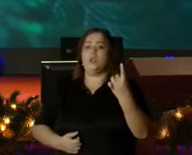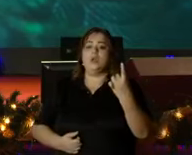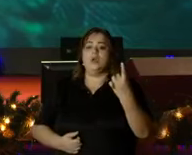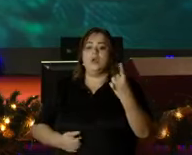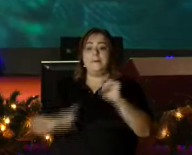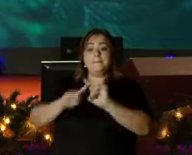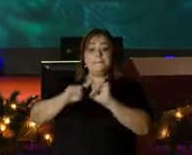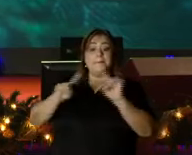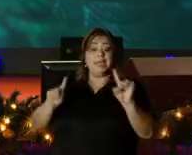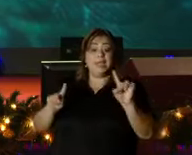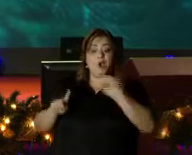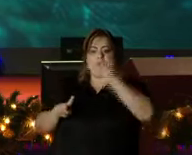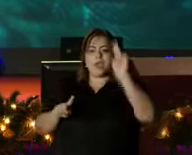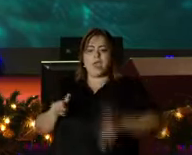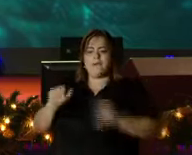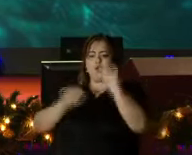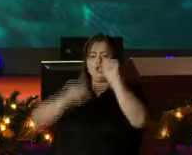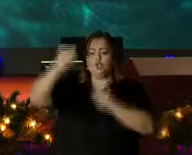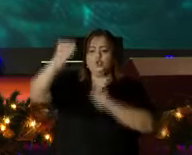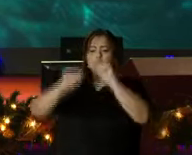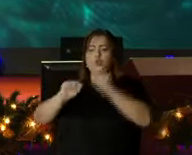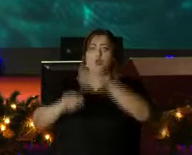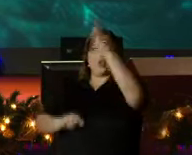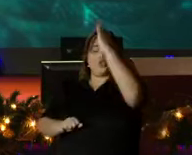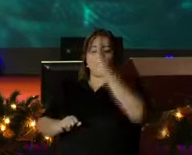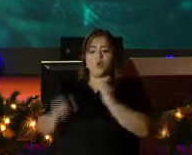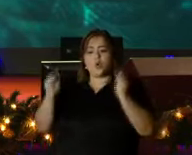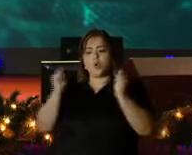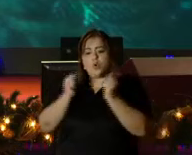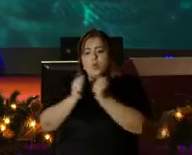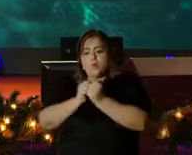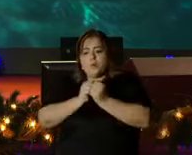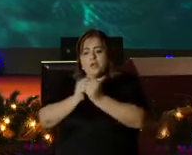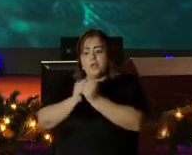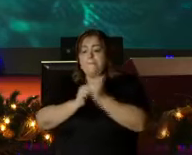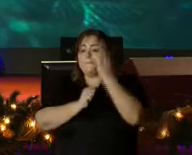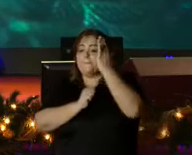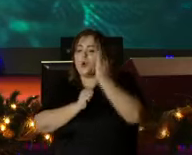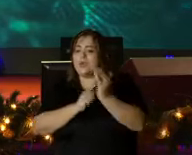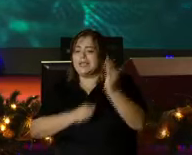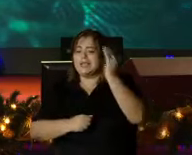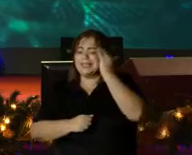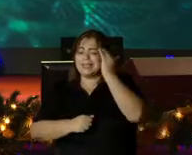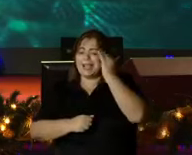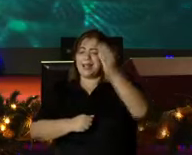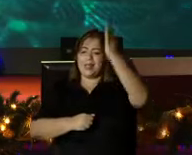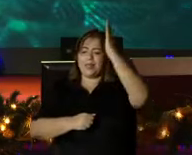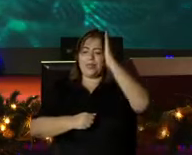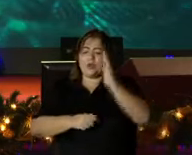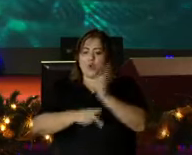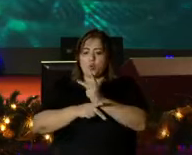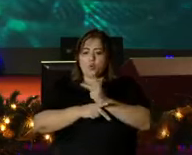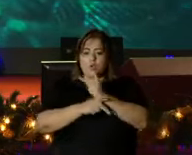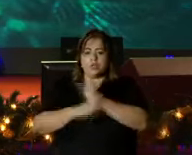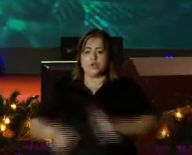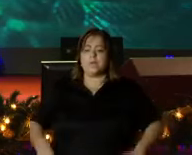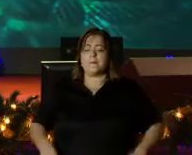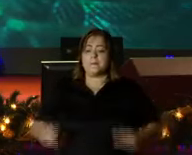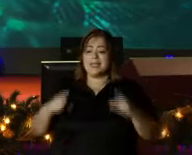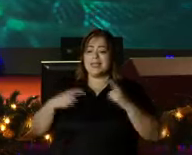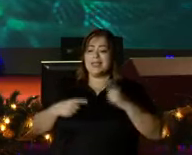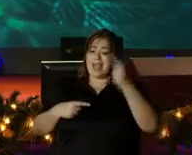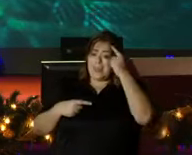que Dios está conmigo, porque sé que Dios preservó nuestra vida durante María para seguir